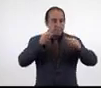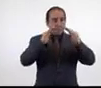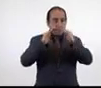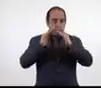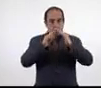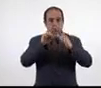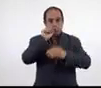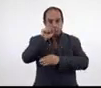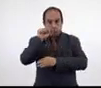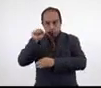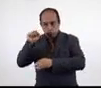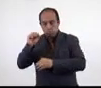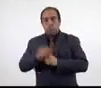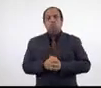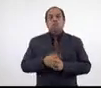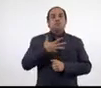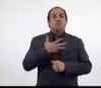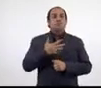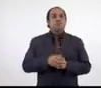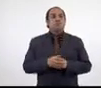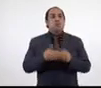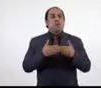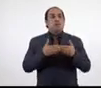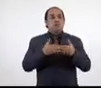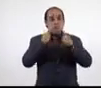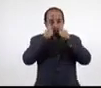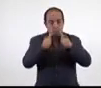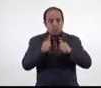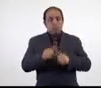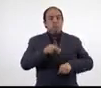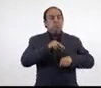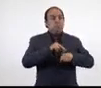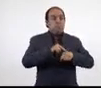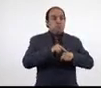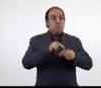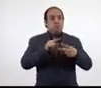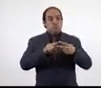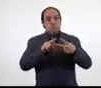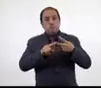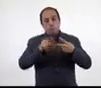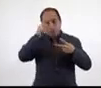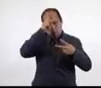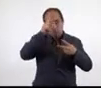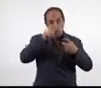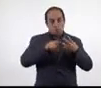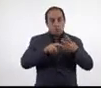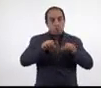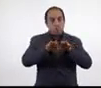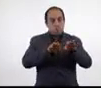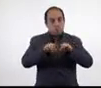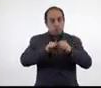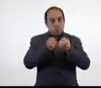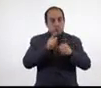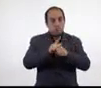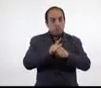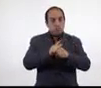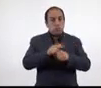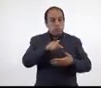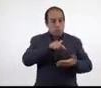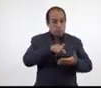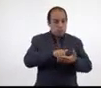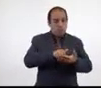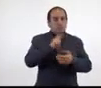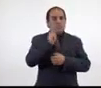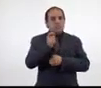domiciliarias, con lo cual se ha proveído la atención médica, psicológica y de trabajo social en sitio. Es decir, estamos yendo a